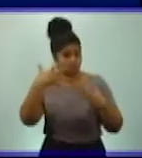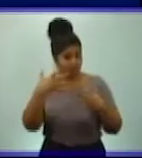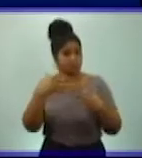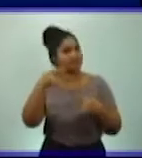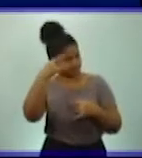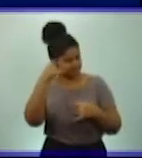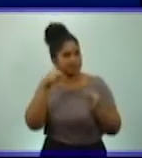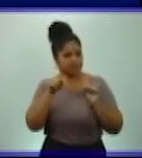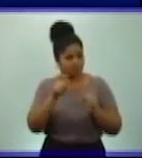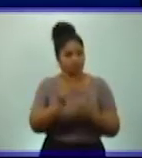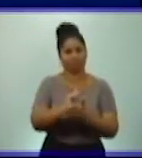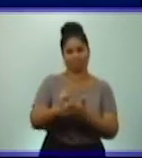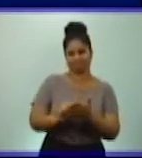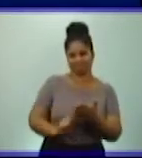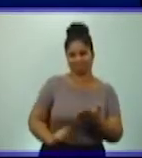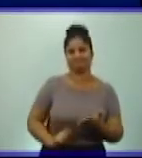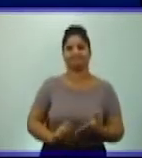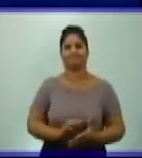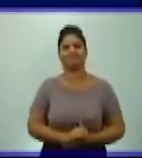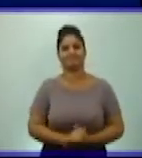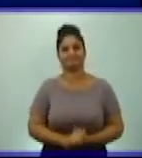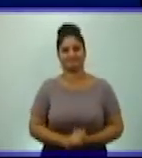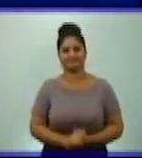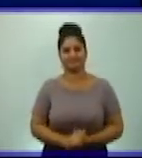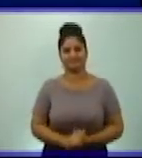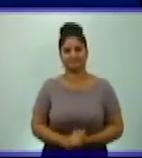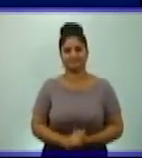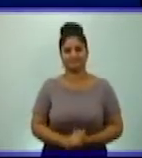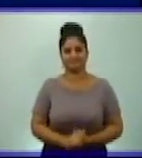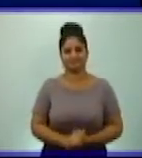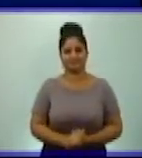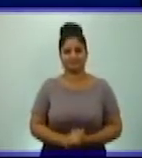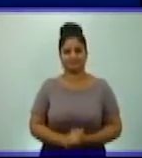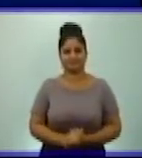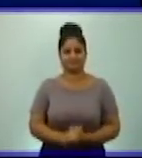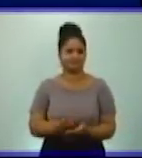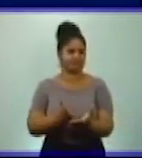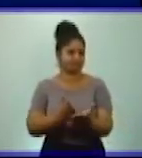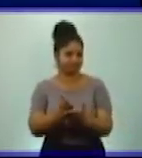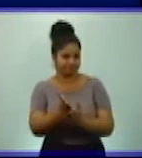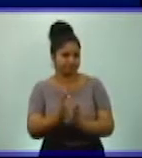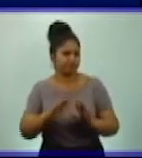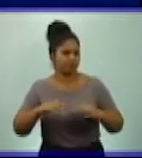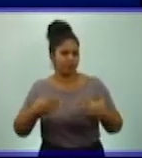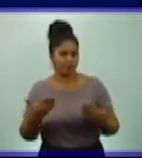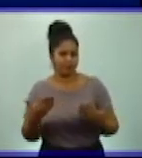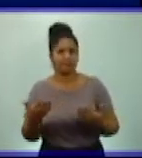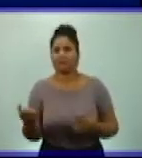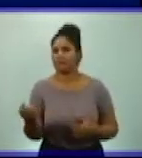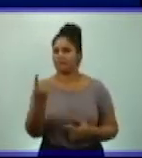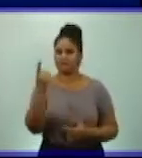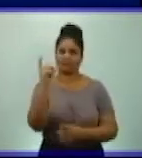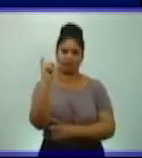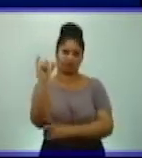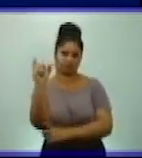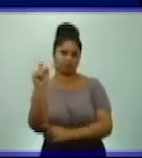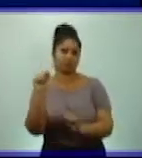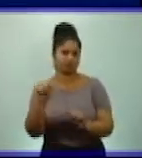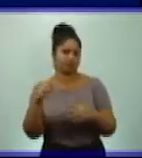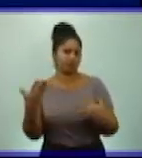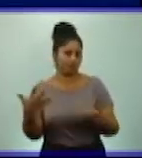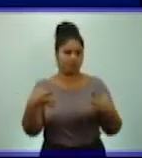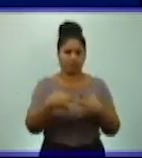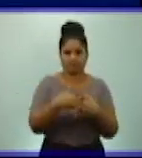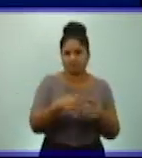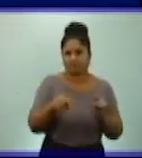más importantes. Seguidamente vamos a encontrarnos con el primer recurso expresivo propio del barroco en